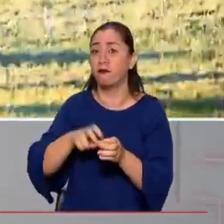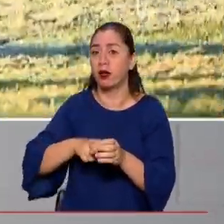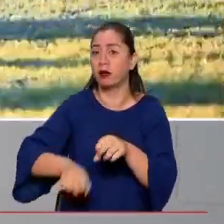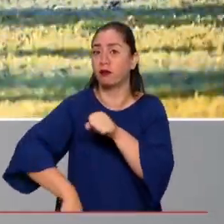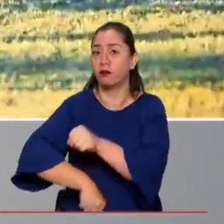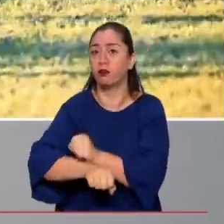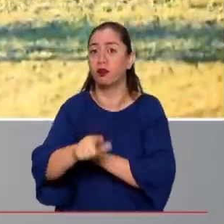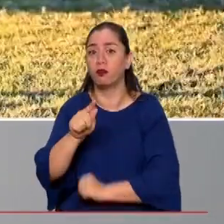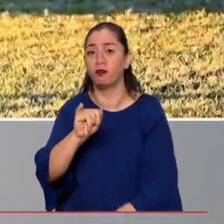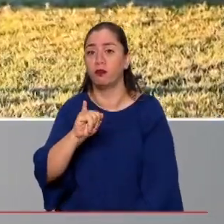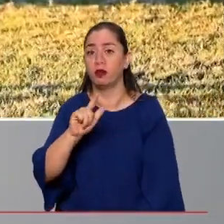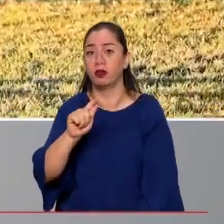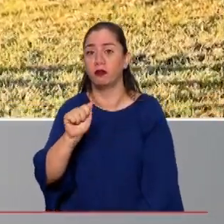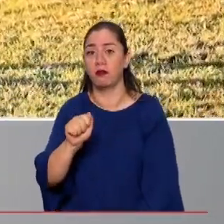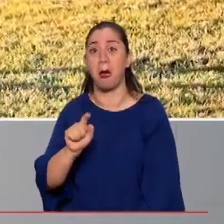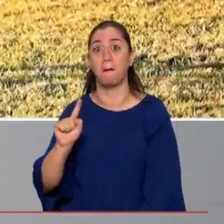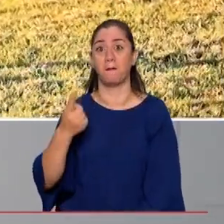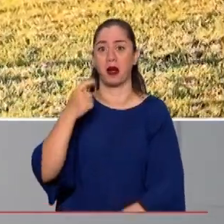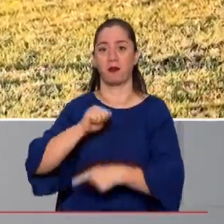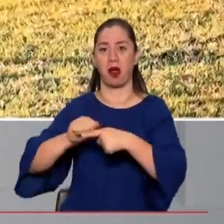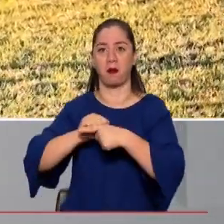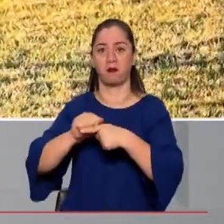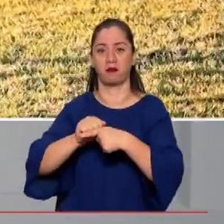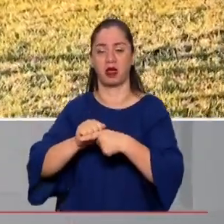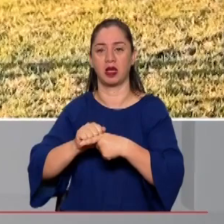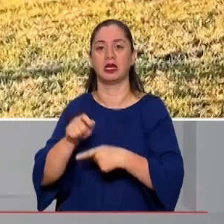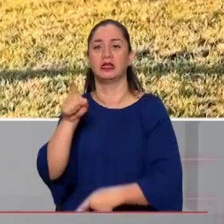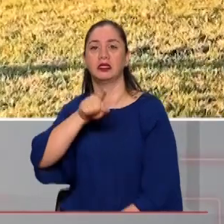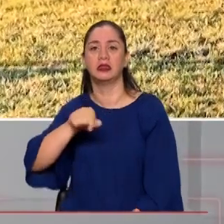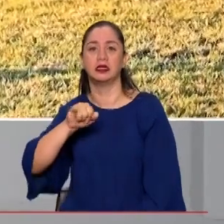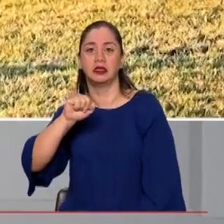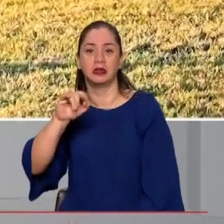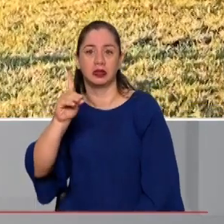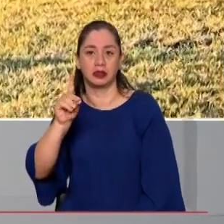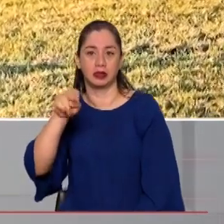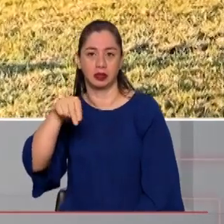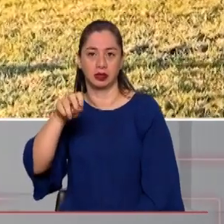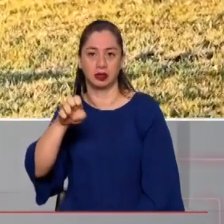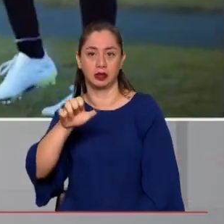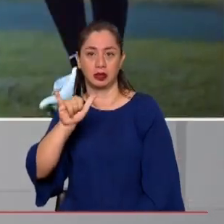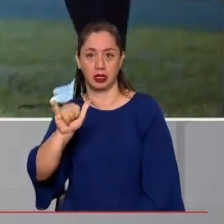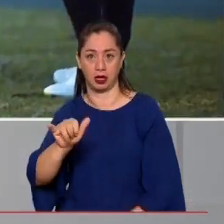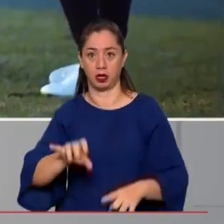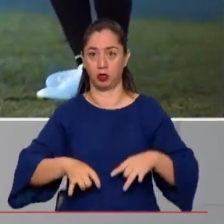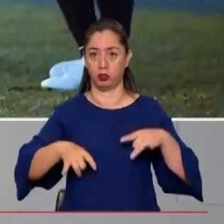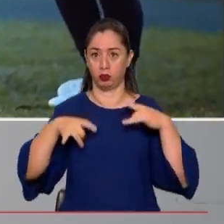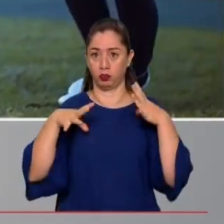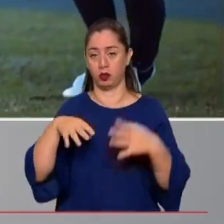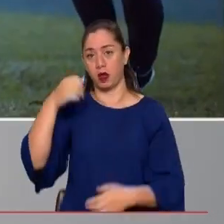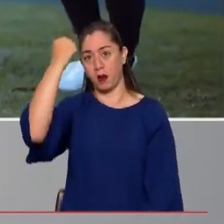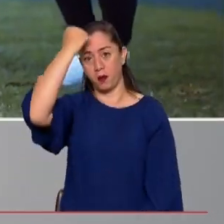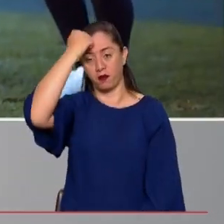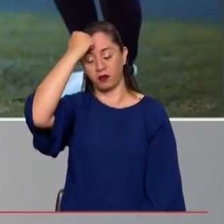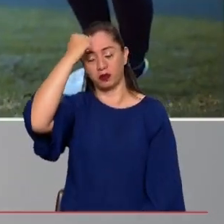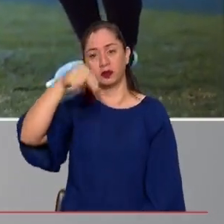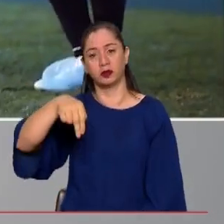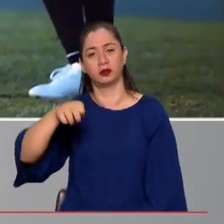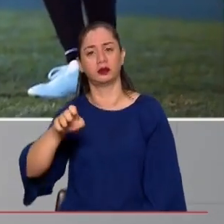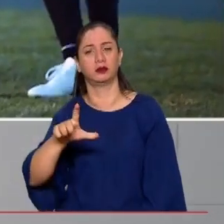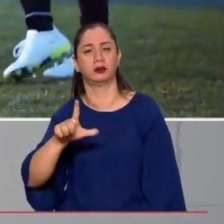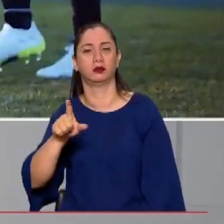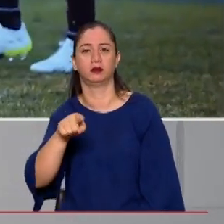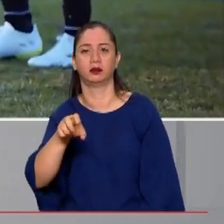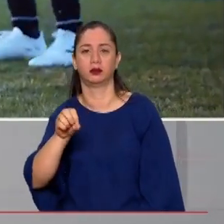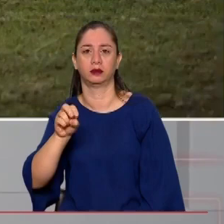Fútbol y FIFA, primer entrenamiento en Sydney, en territorio australiano, de la Selección Colombia, del técnico Nelson Abadía. Va a tener